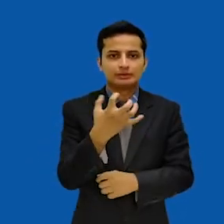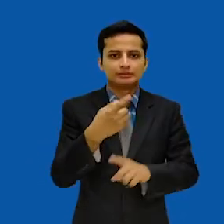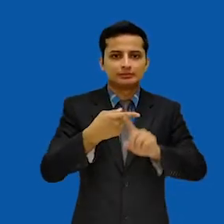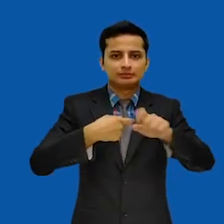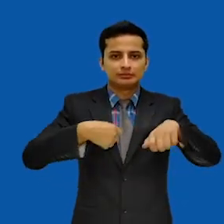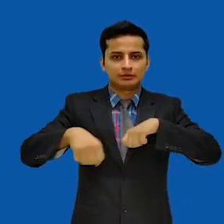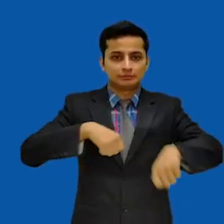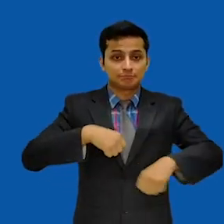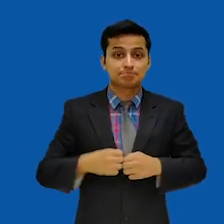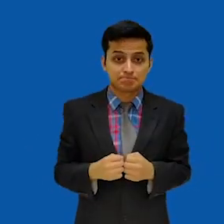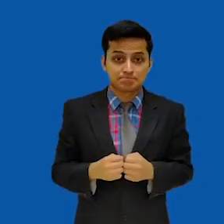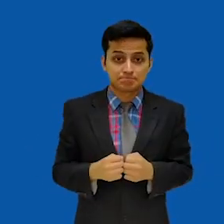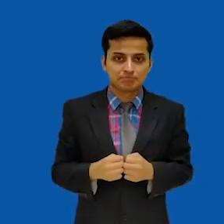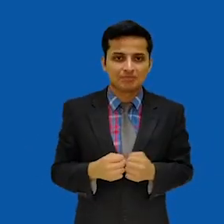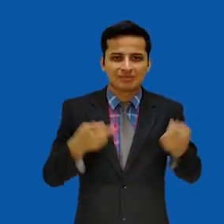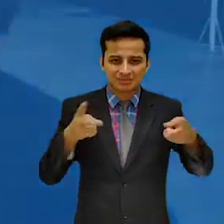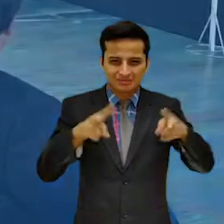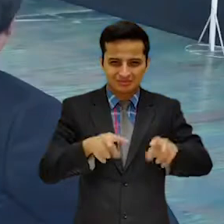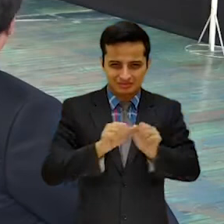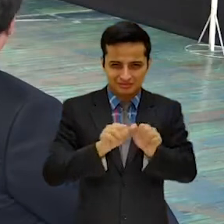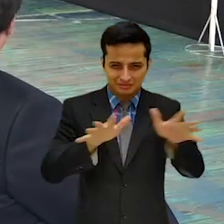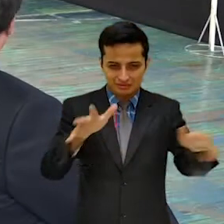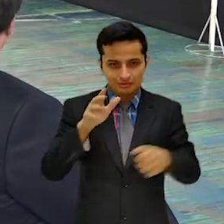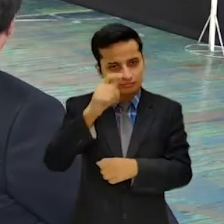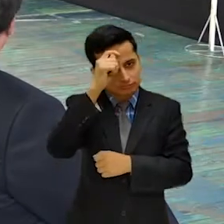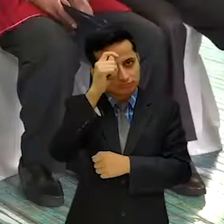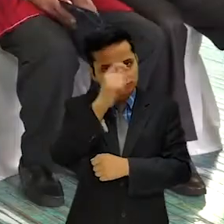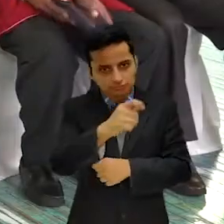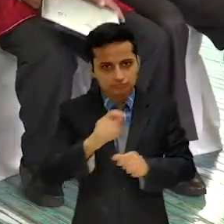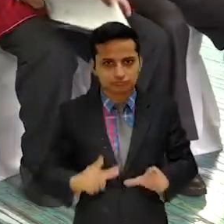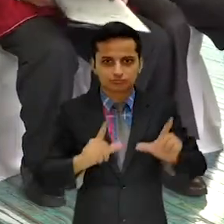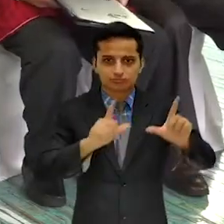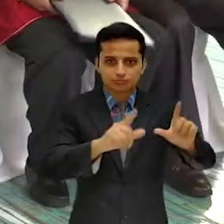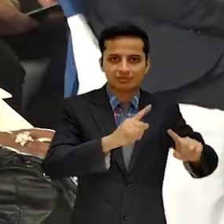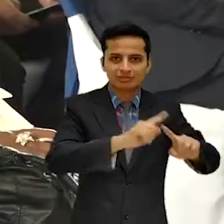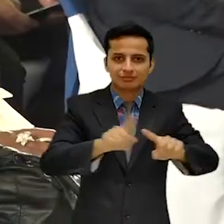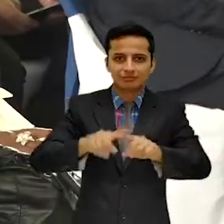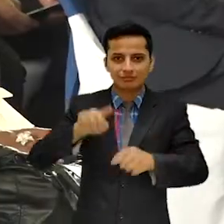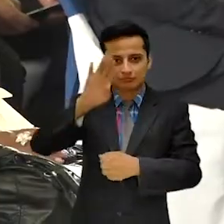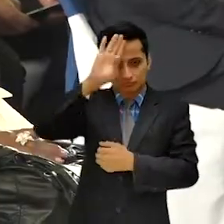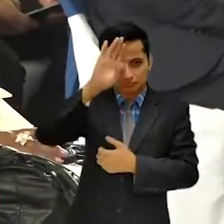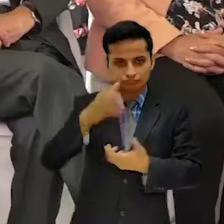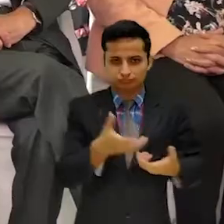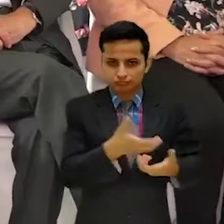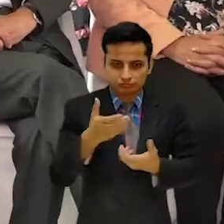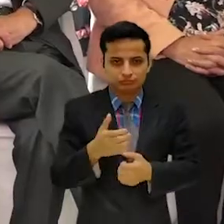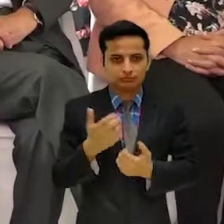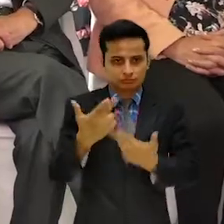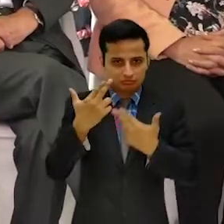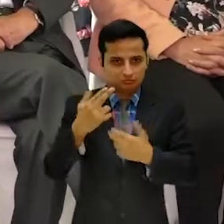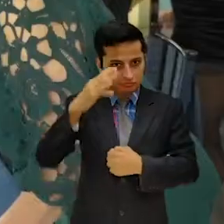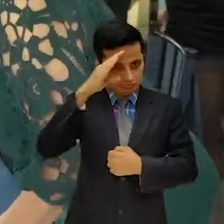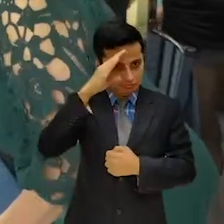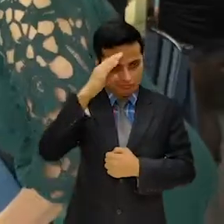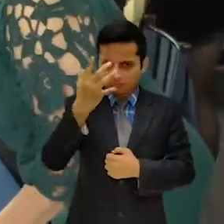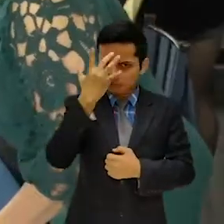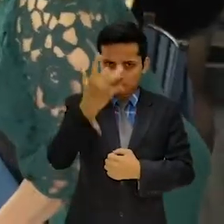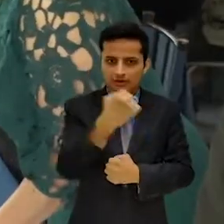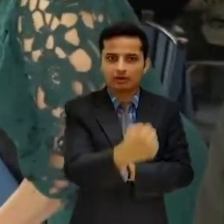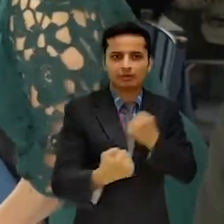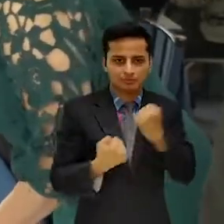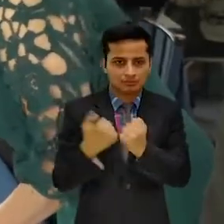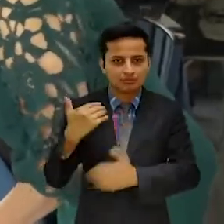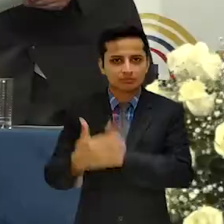a partir del 15 de mayo. Además, en este evento se realizó un reconocimiento a los integrantes de la Mesa Nacional de Seguridad por su